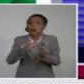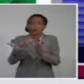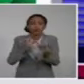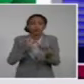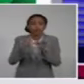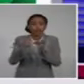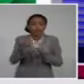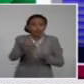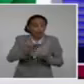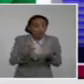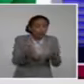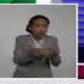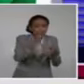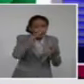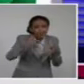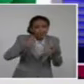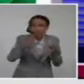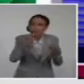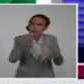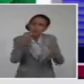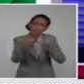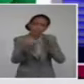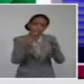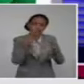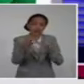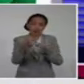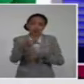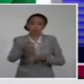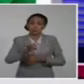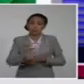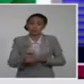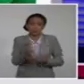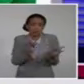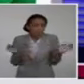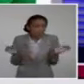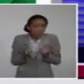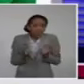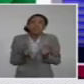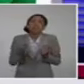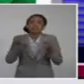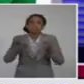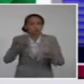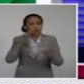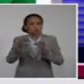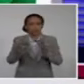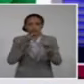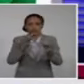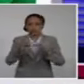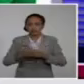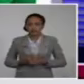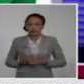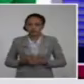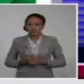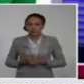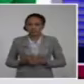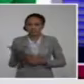a este grupo de población muy vulnerable, sobre la cual las personas adultas